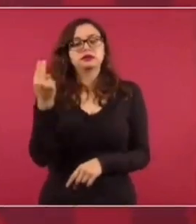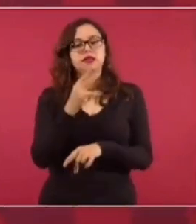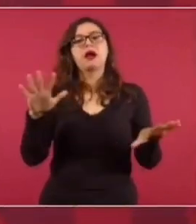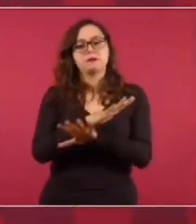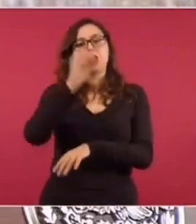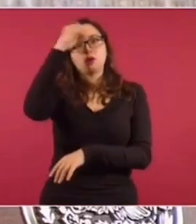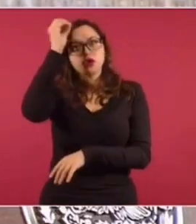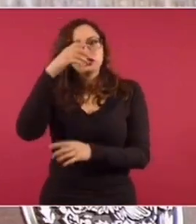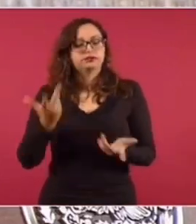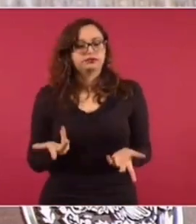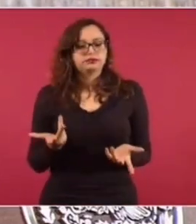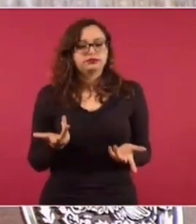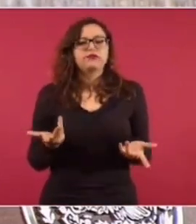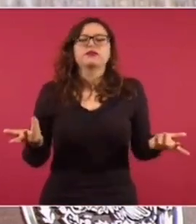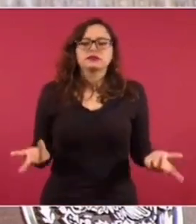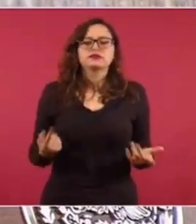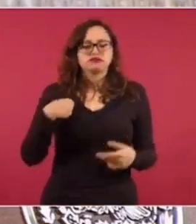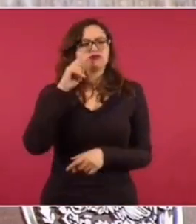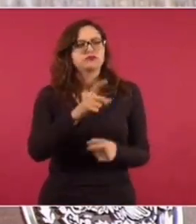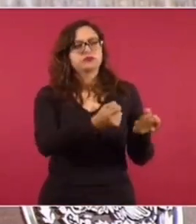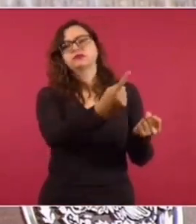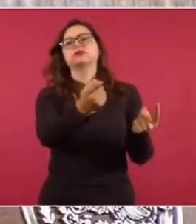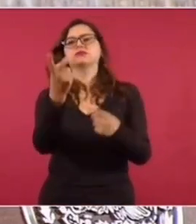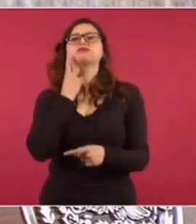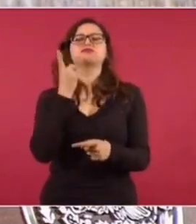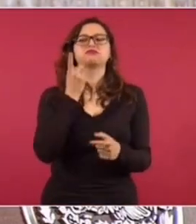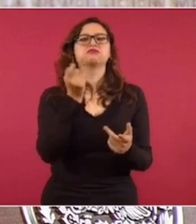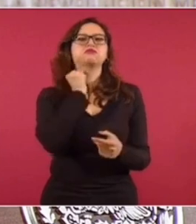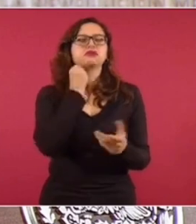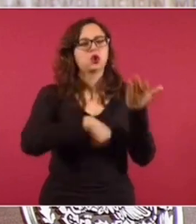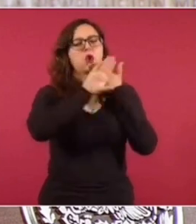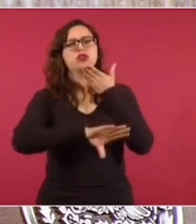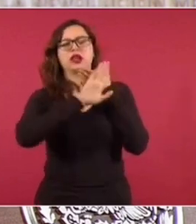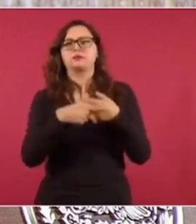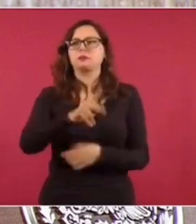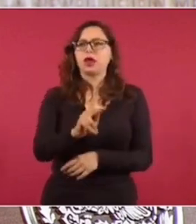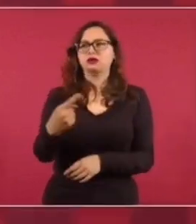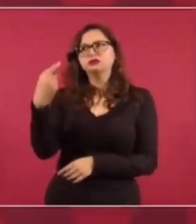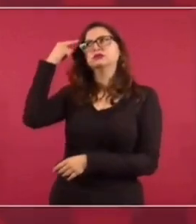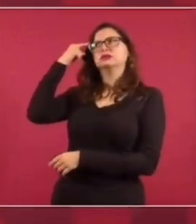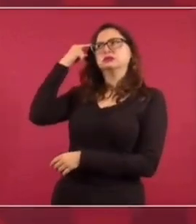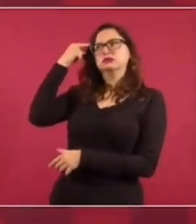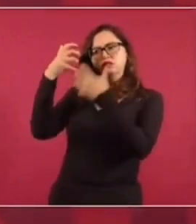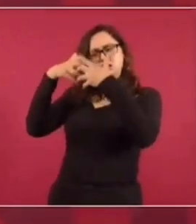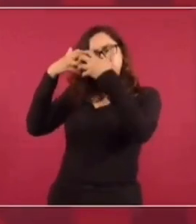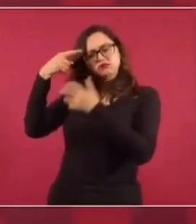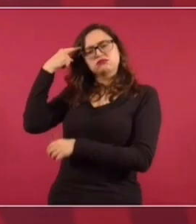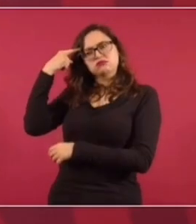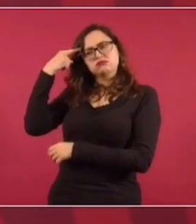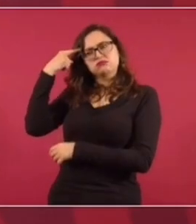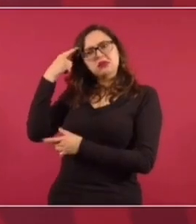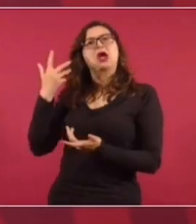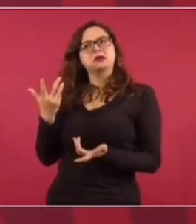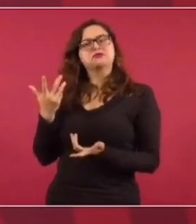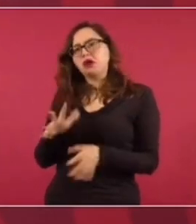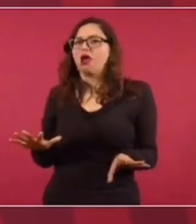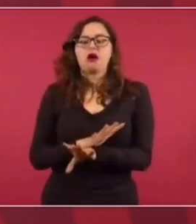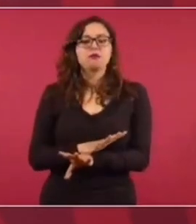y además ya lo han hecho algunos legisladores de partidos de oposición, que de manera, vamos